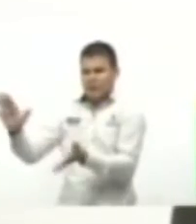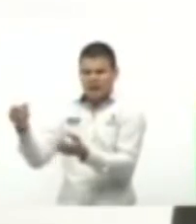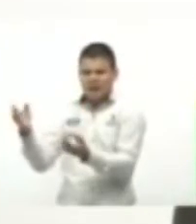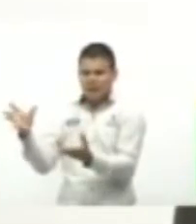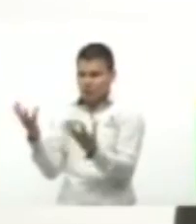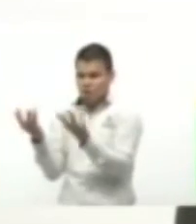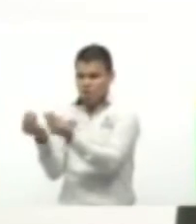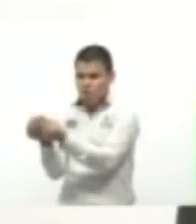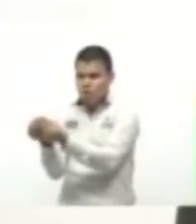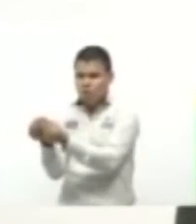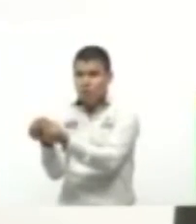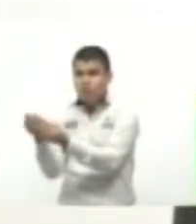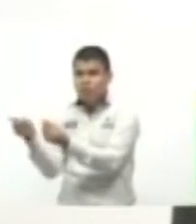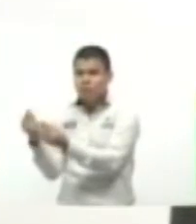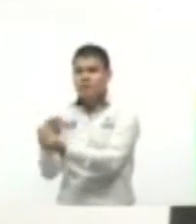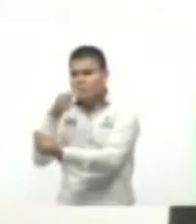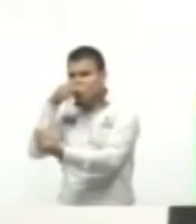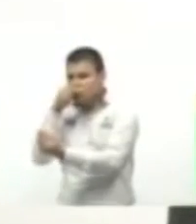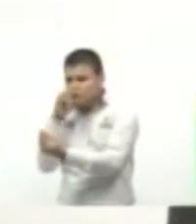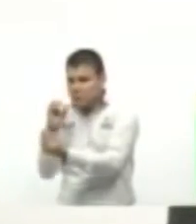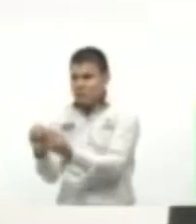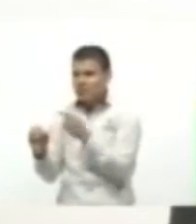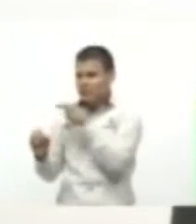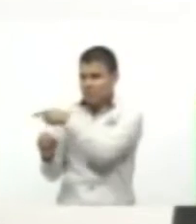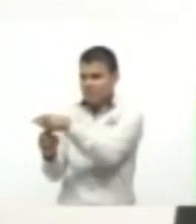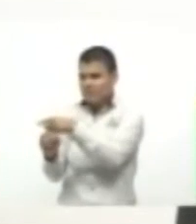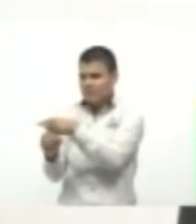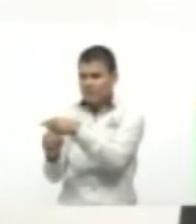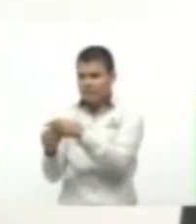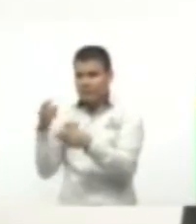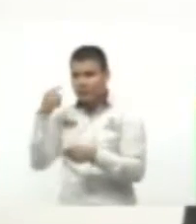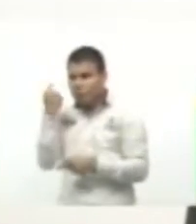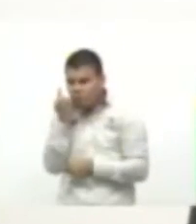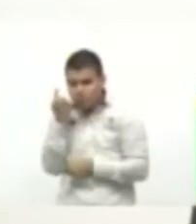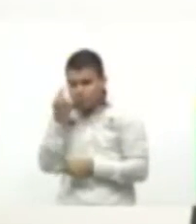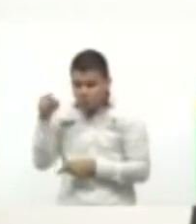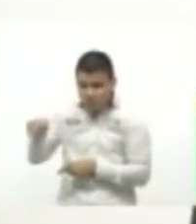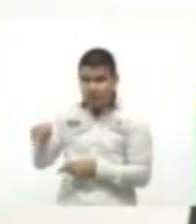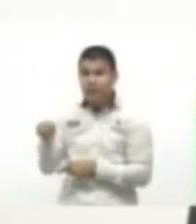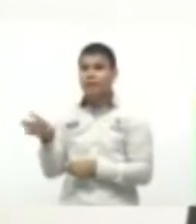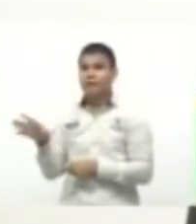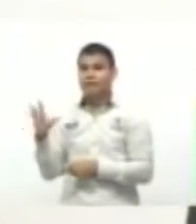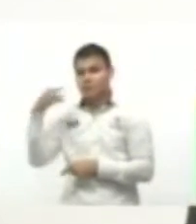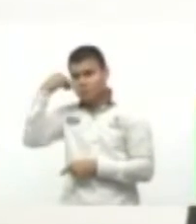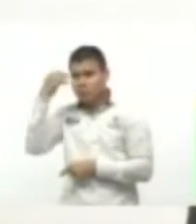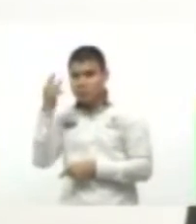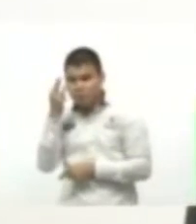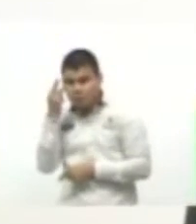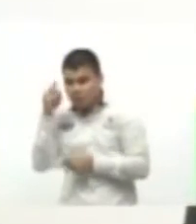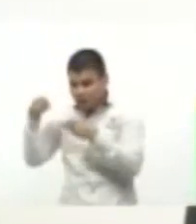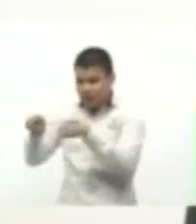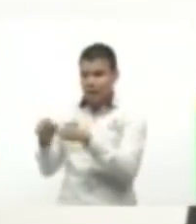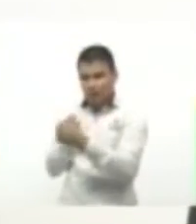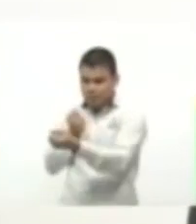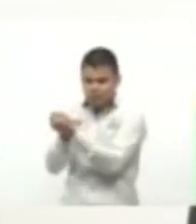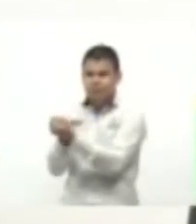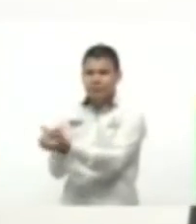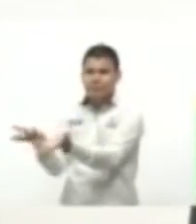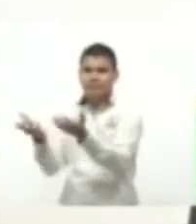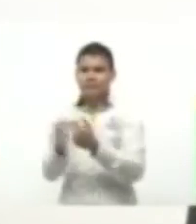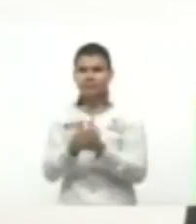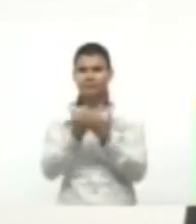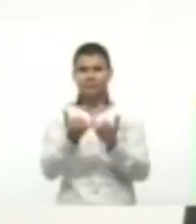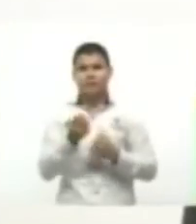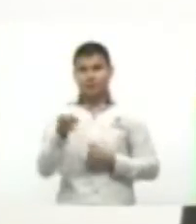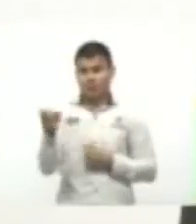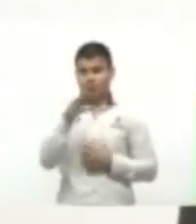gente especialmente muy humilde. O sea, le ves la categoría que tienen como personas y dices, joder, ¿cómo un tío puede ser tan humilde siendo